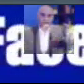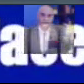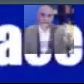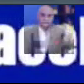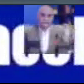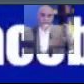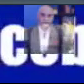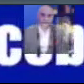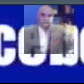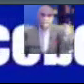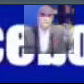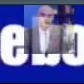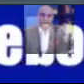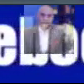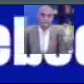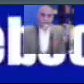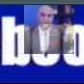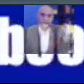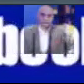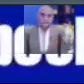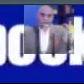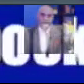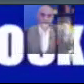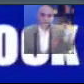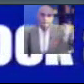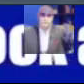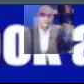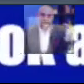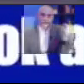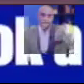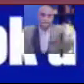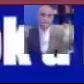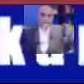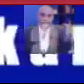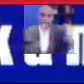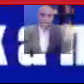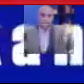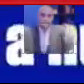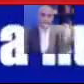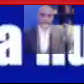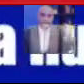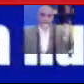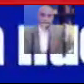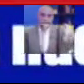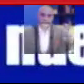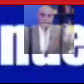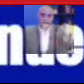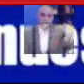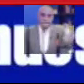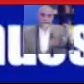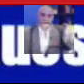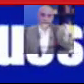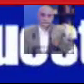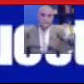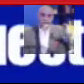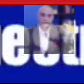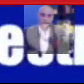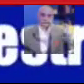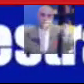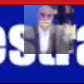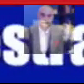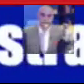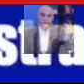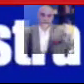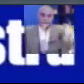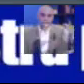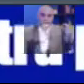propuesta, porque si la hubieran leído, le explicarían a la gente sus argumentos. Para entender qué propone la nueva